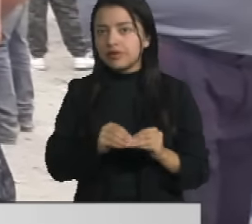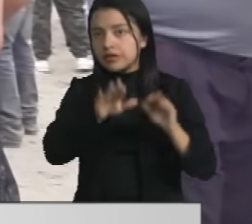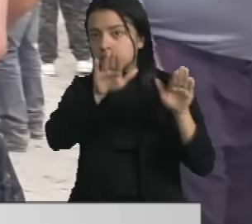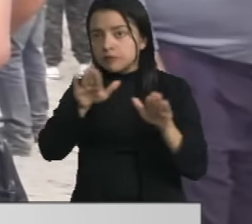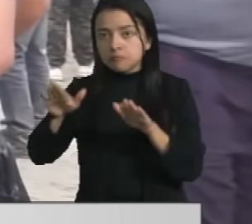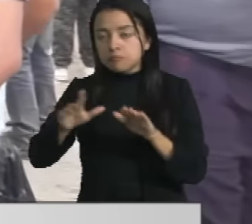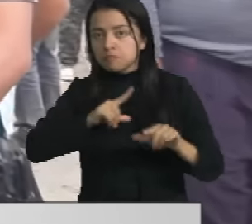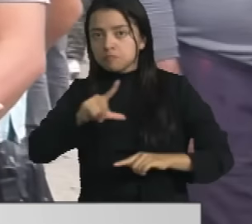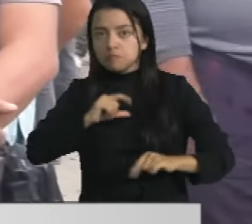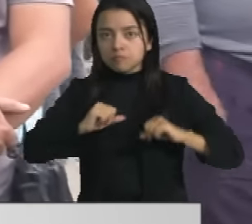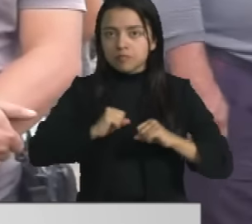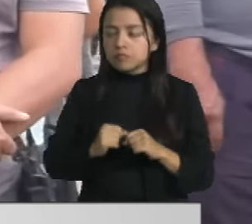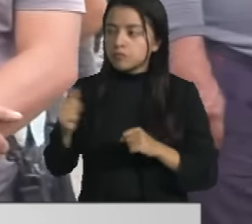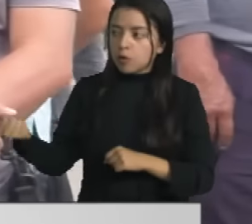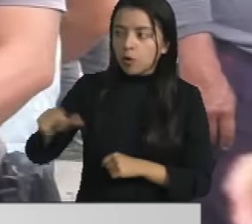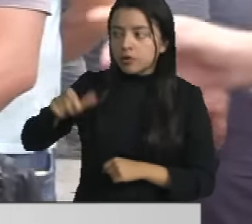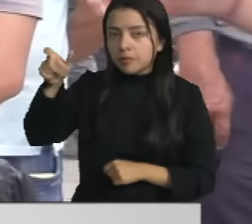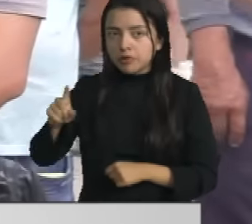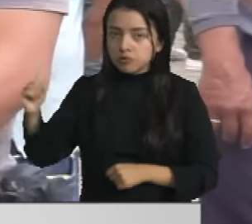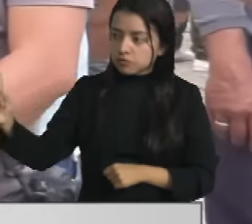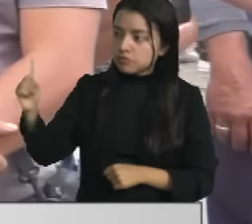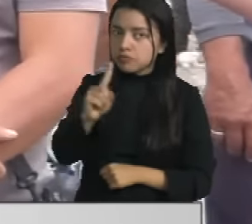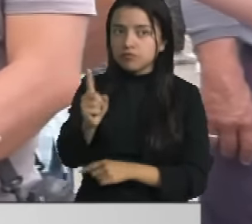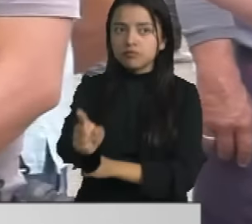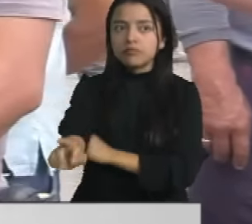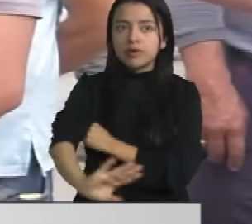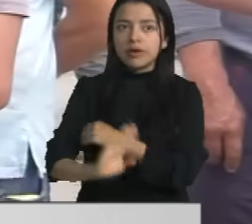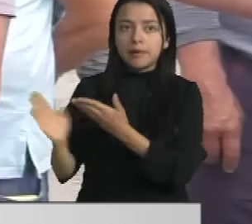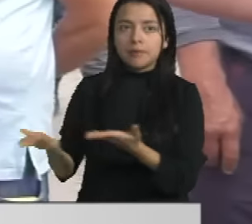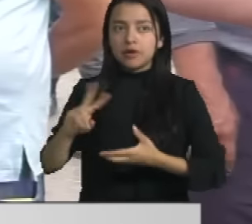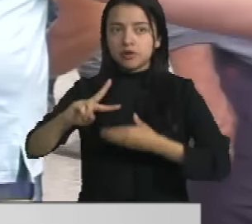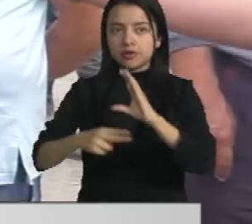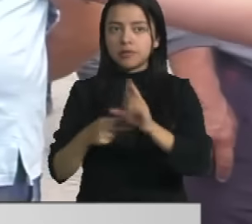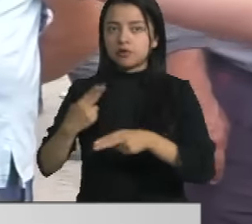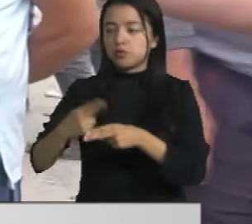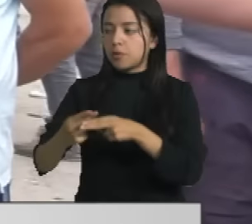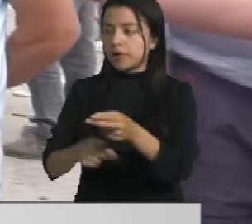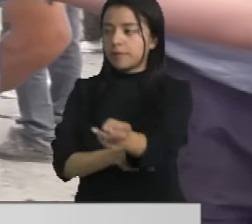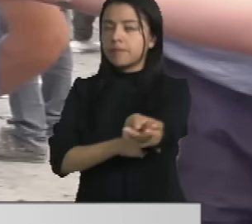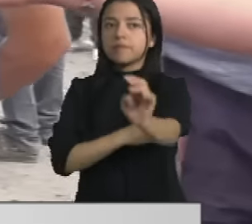que está liderando este paro y esta manifestación, bienvenido a CMI, y su nombre.